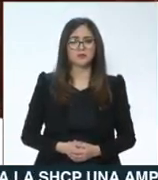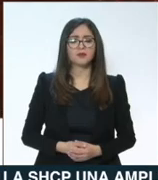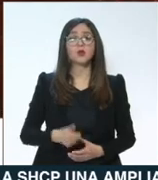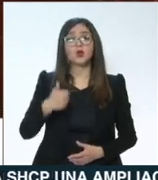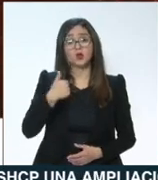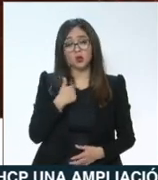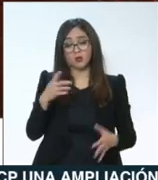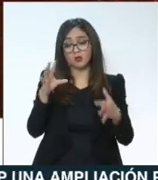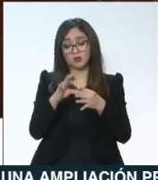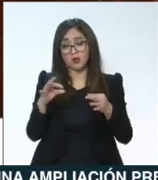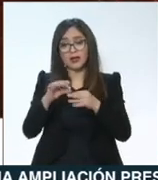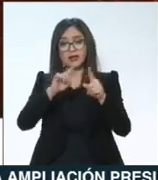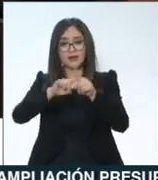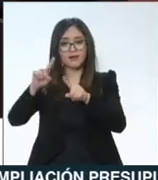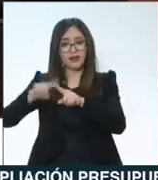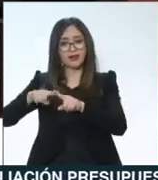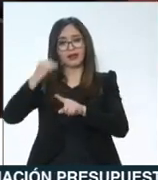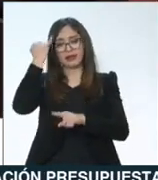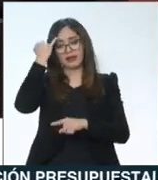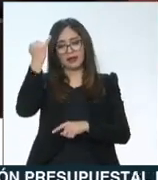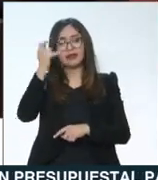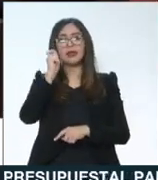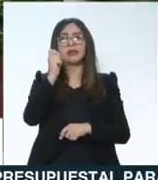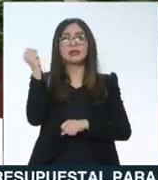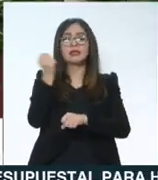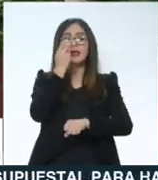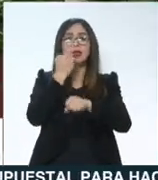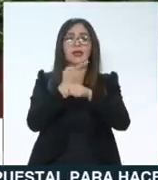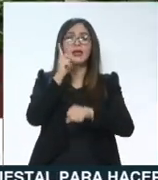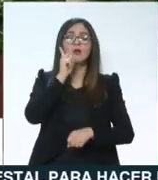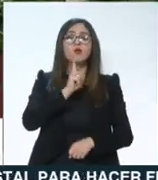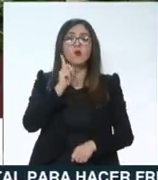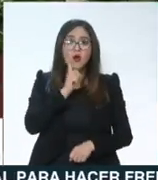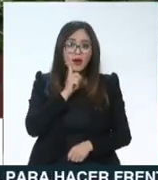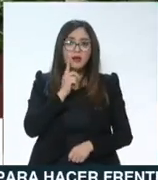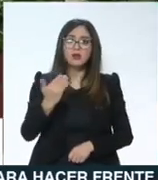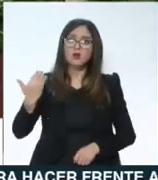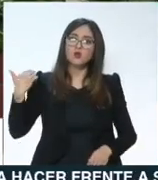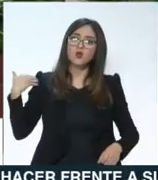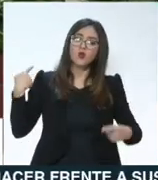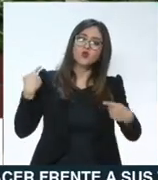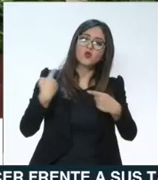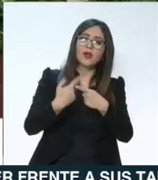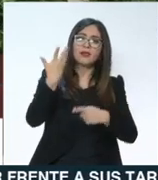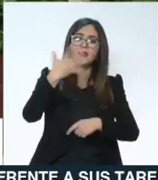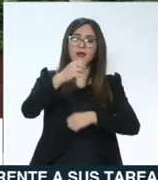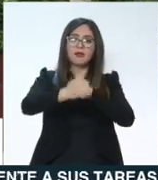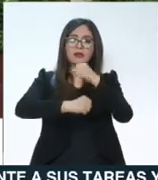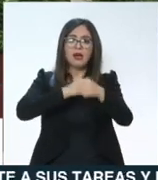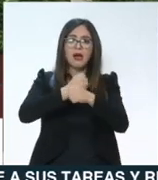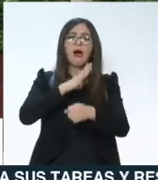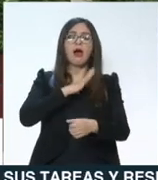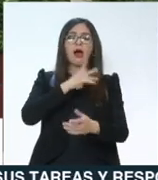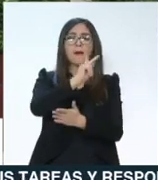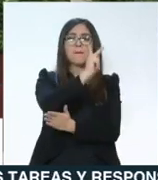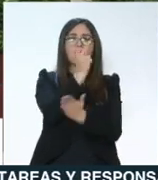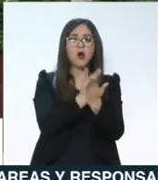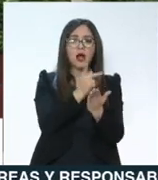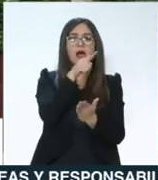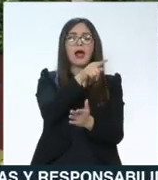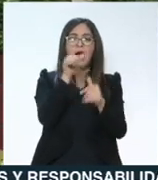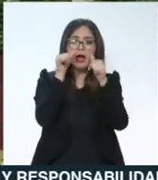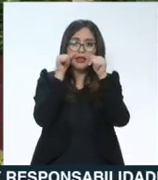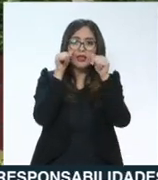rutas. Particularmente en el caso de la Secretaría de las Mujeres, desde hace 10 años contamos con un programa que da atención a víctimas de